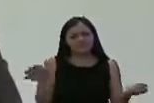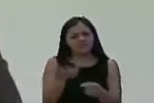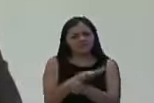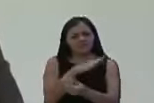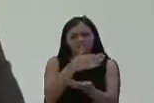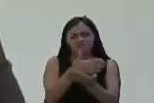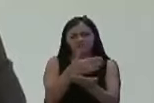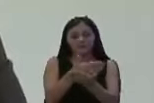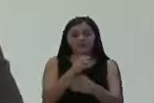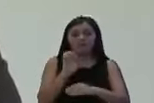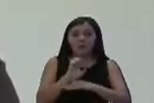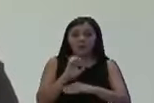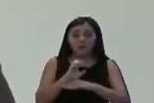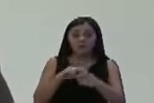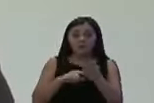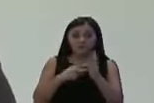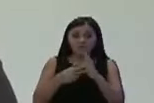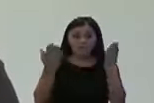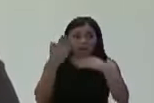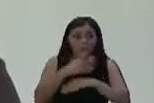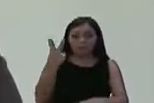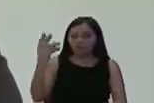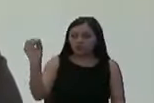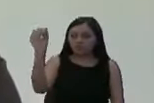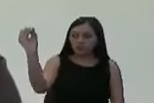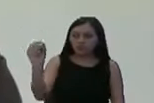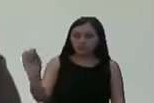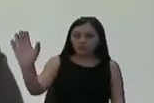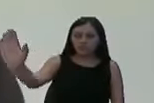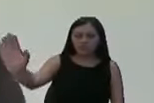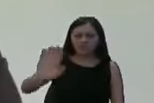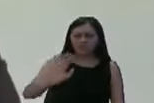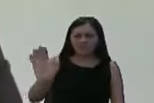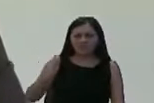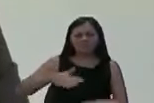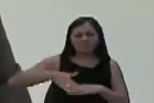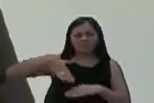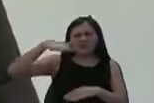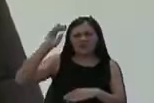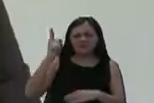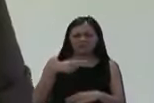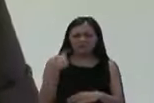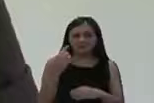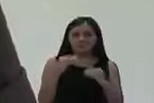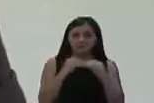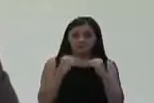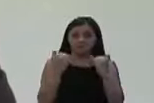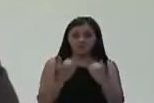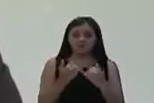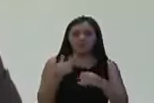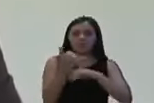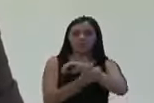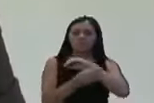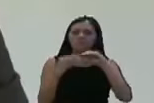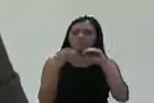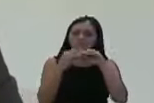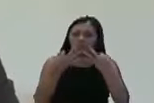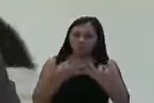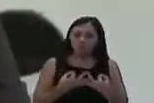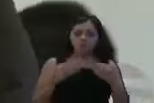Ecuador no se agota en el 2% más rico somos más muchísimos más y vamos a tener un país con